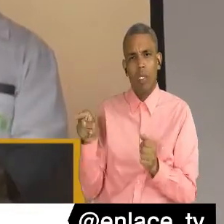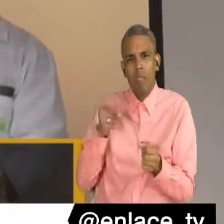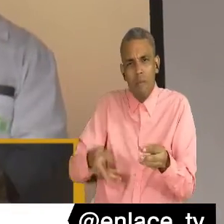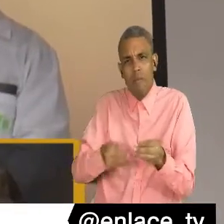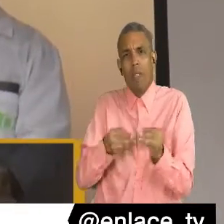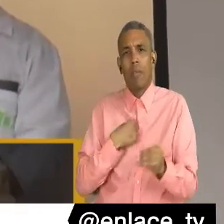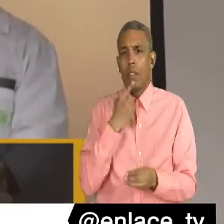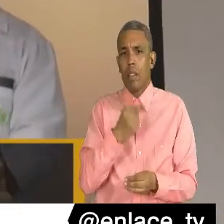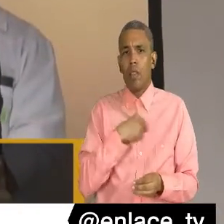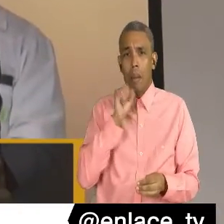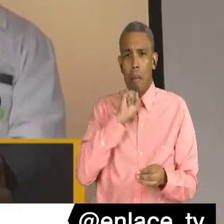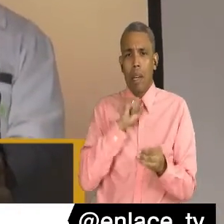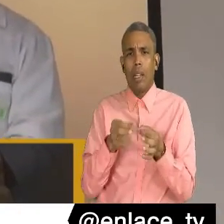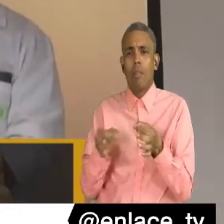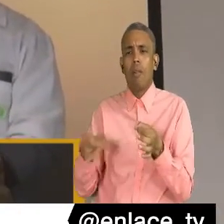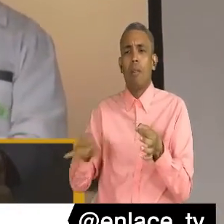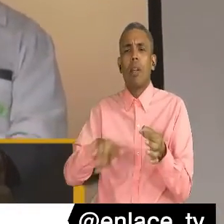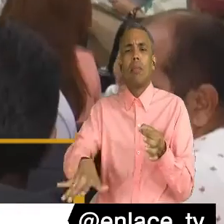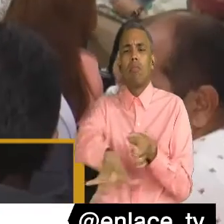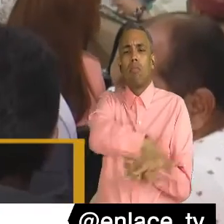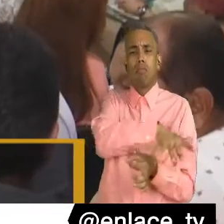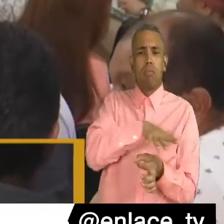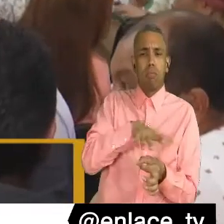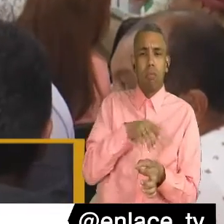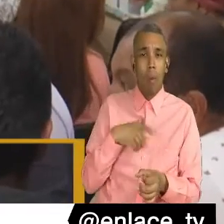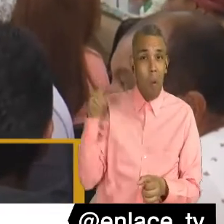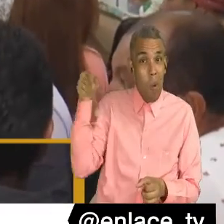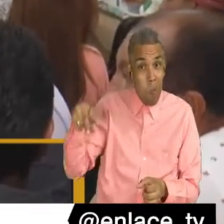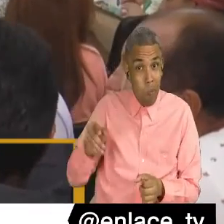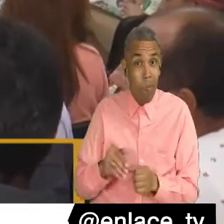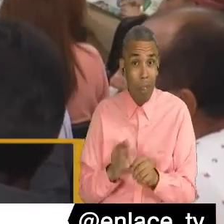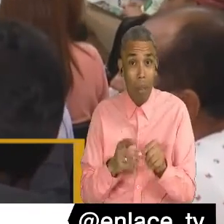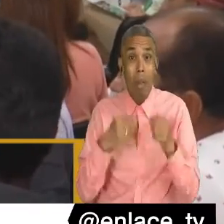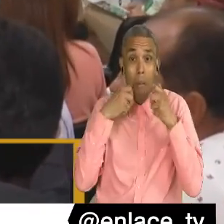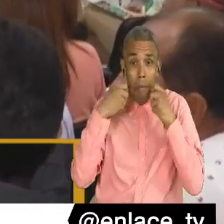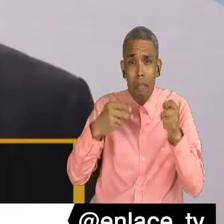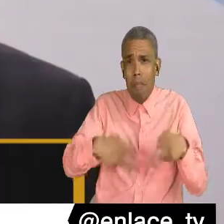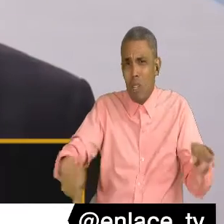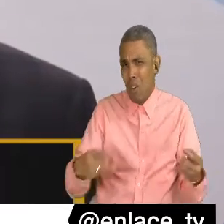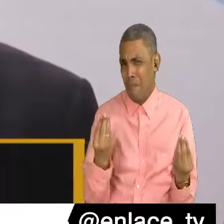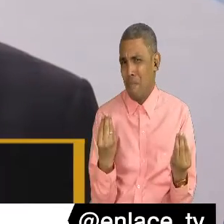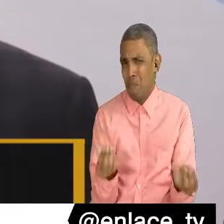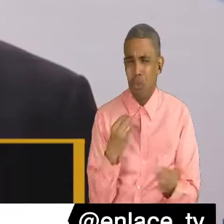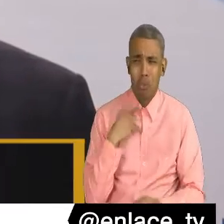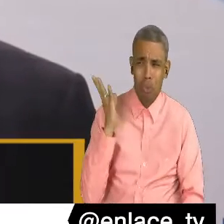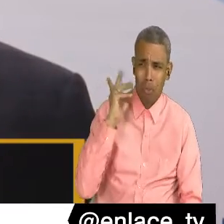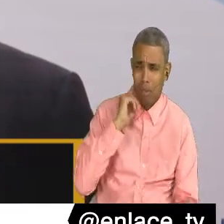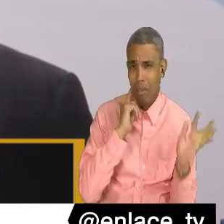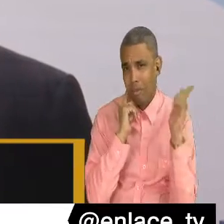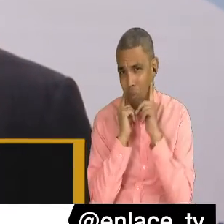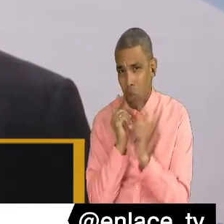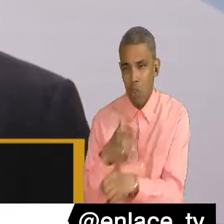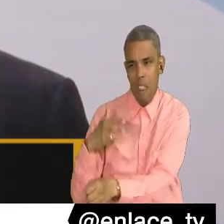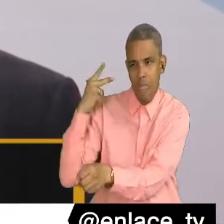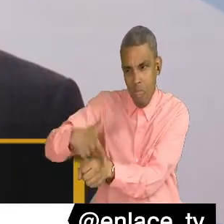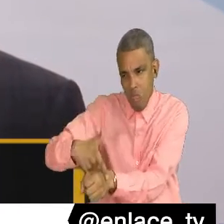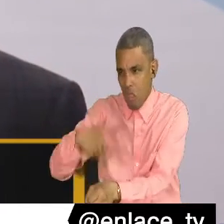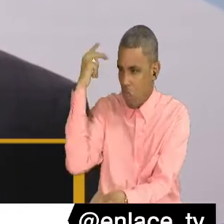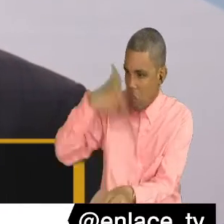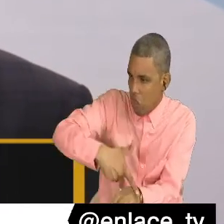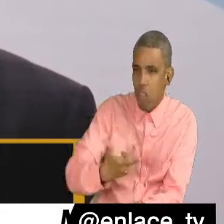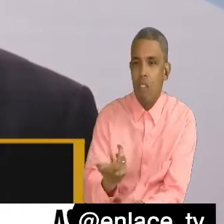el Magdalena Medio zonas complejas donde se han visto graves afectaciones a los derechos humanos. Hay varios generadores de violencia.